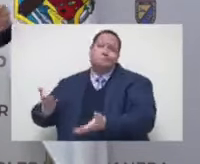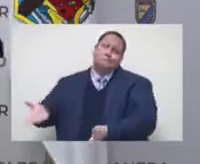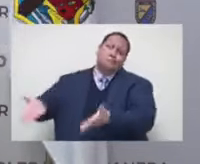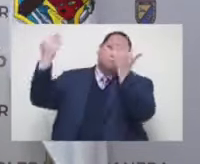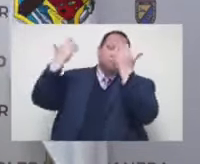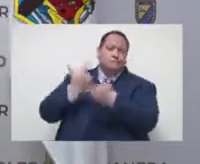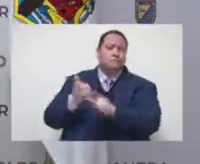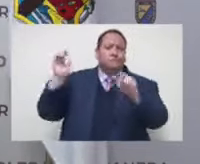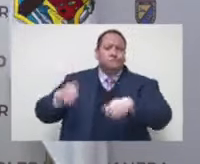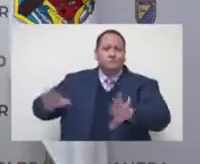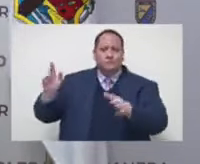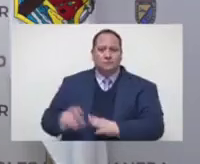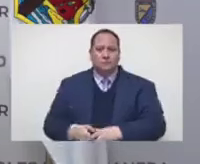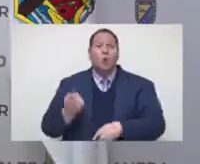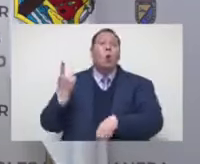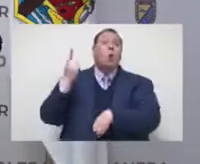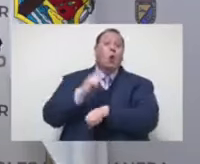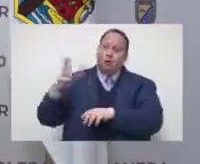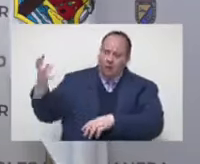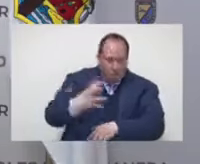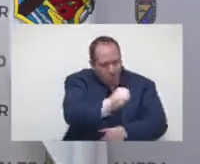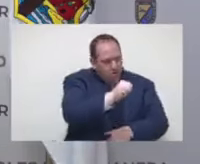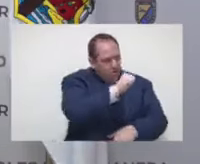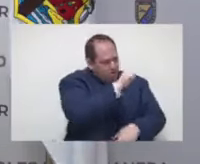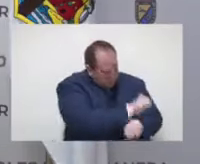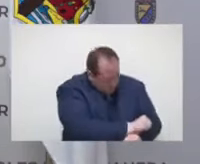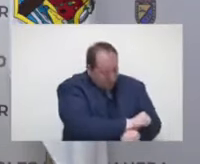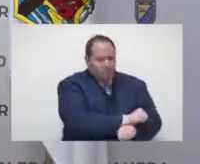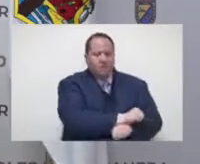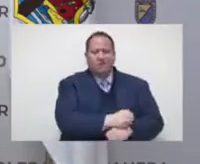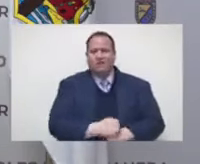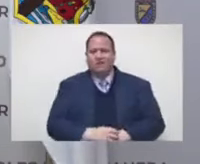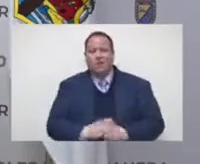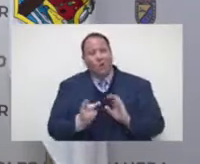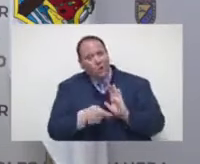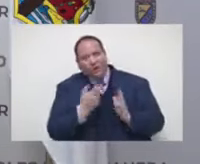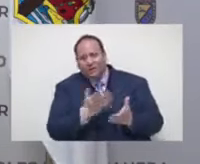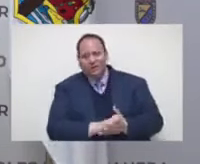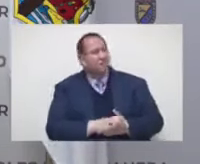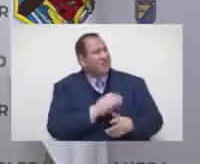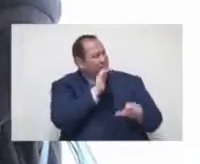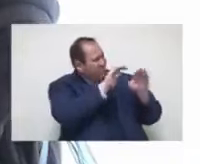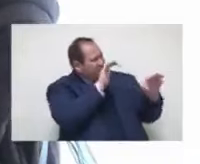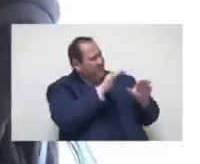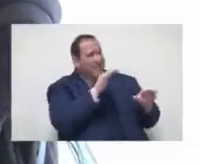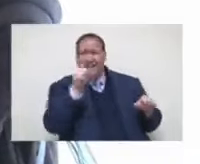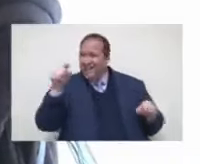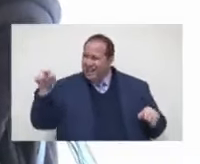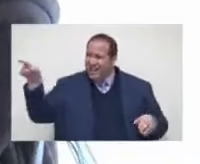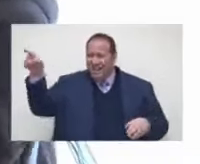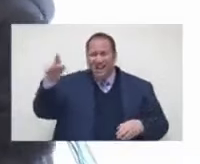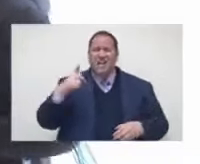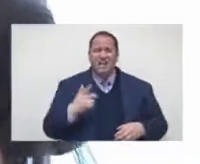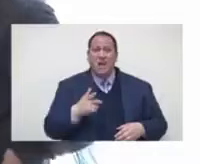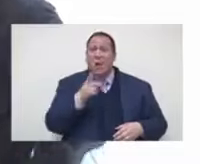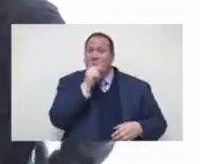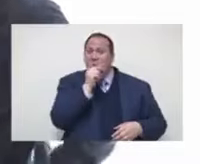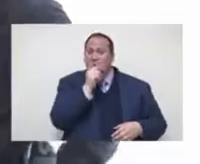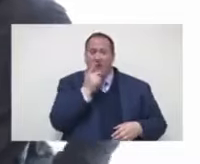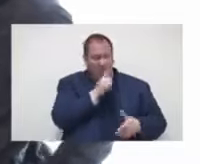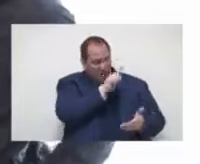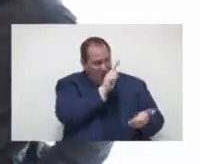vez. Y ahí va otra vez, a la semana nuevamente. En este caso, gobernador, incluso solicita una investigación a los agentes por la